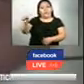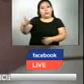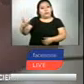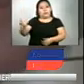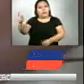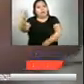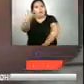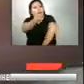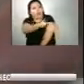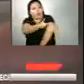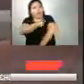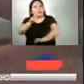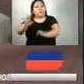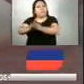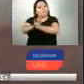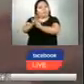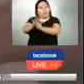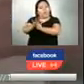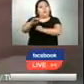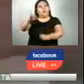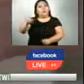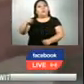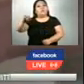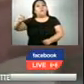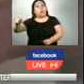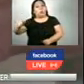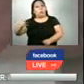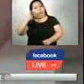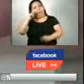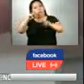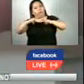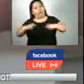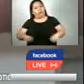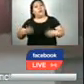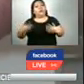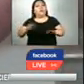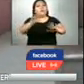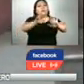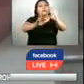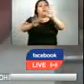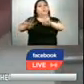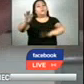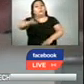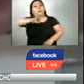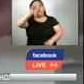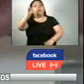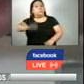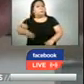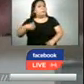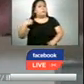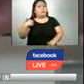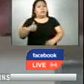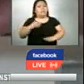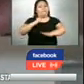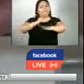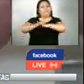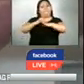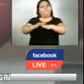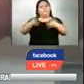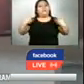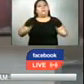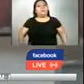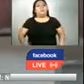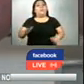dosis de refuerzo de la vacuna Johnson & Johnson arroja un 84% de efectividad en protección contra